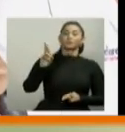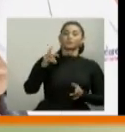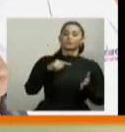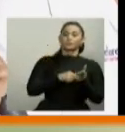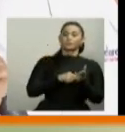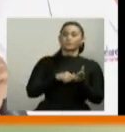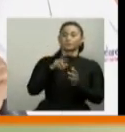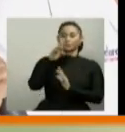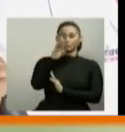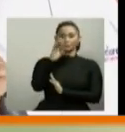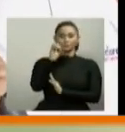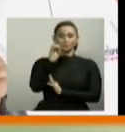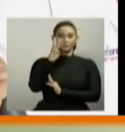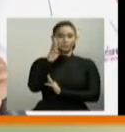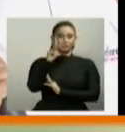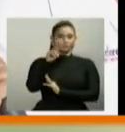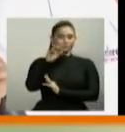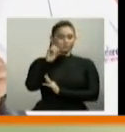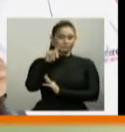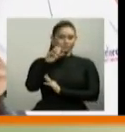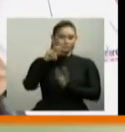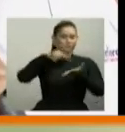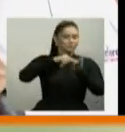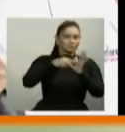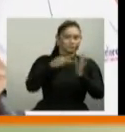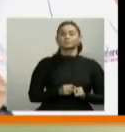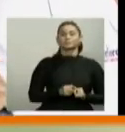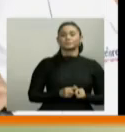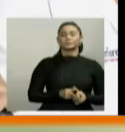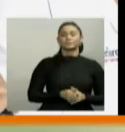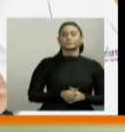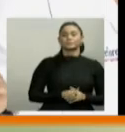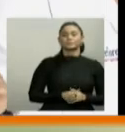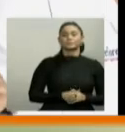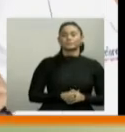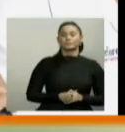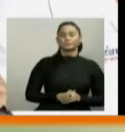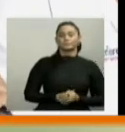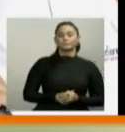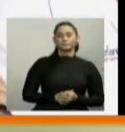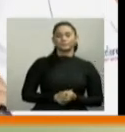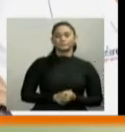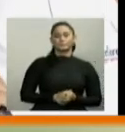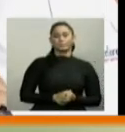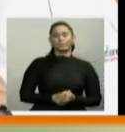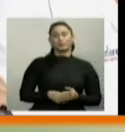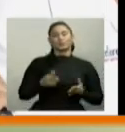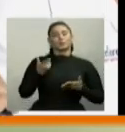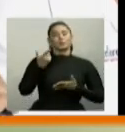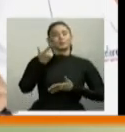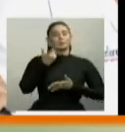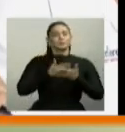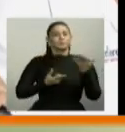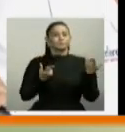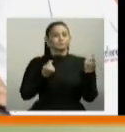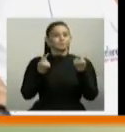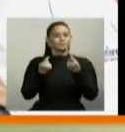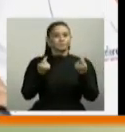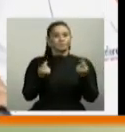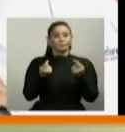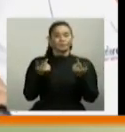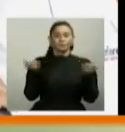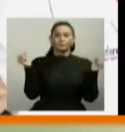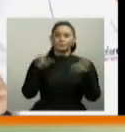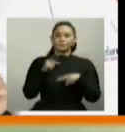son limpiabotas, ustedes son doctores que tienen en sus manos la salud del pueblo dominicano. Y entonces, si usted dice, si